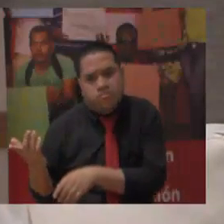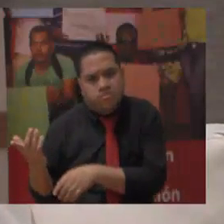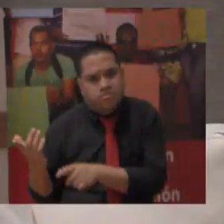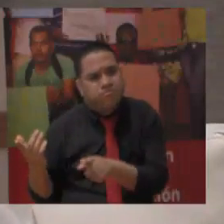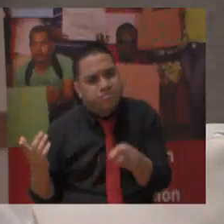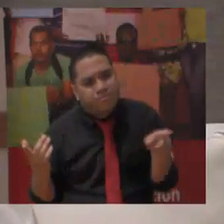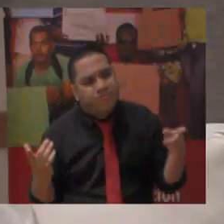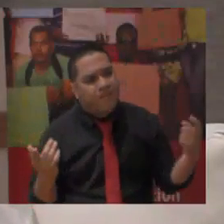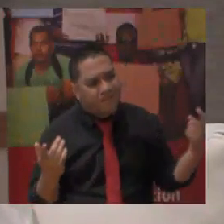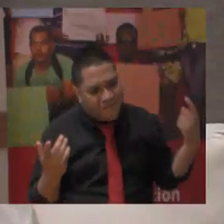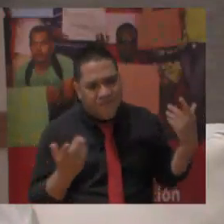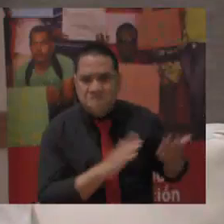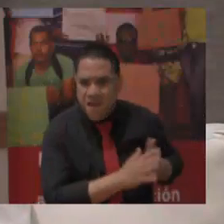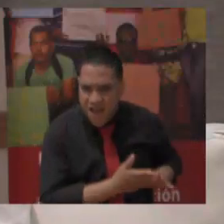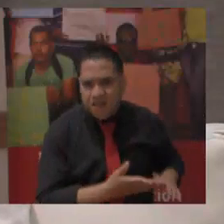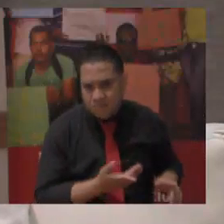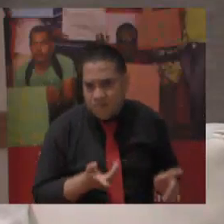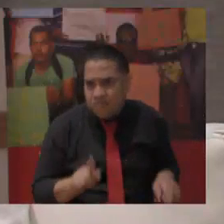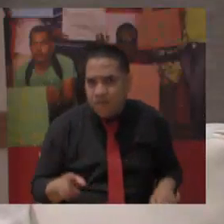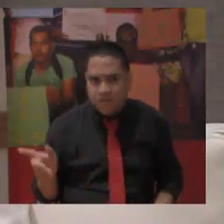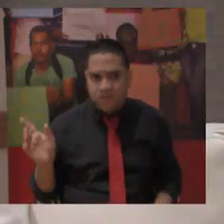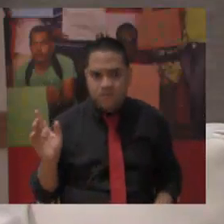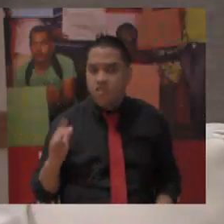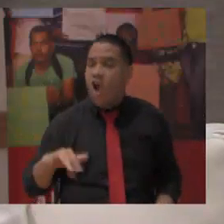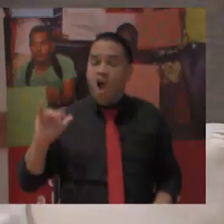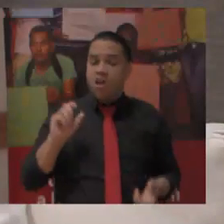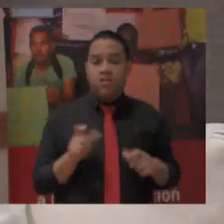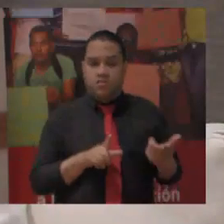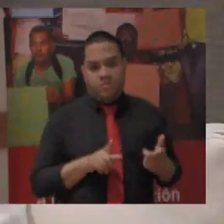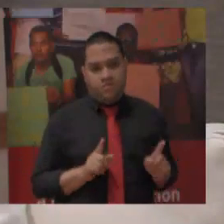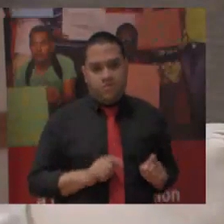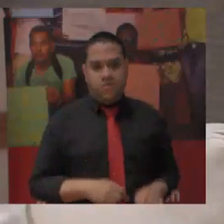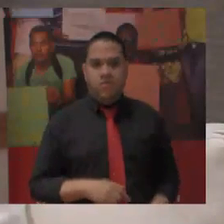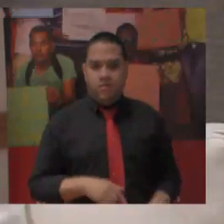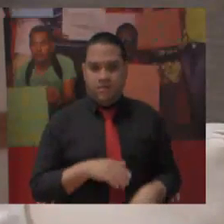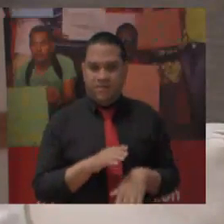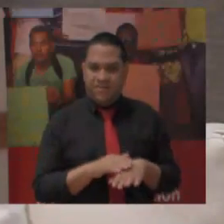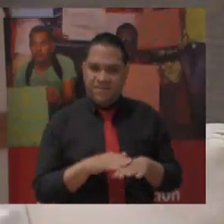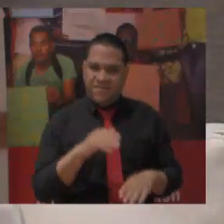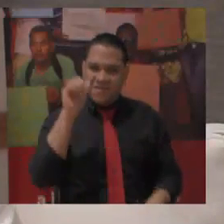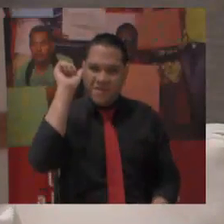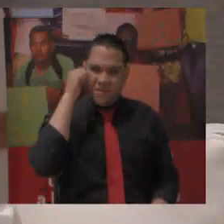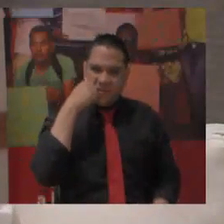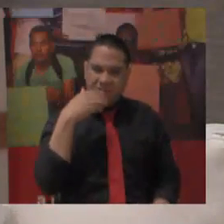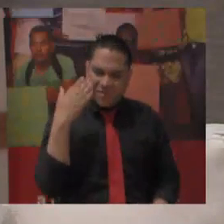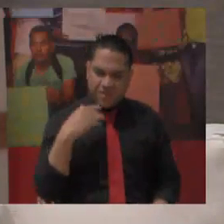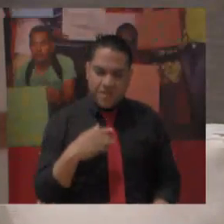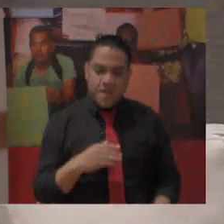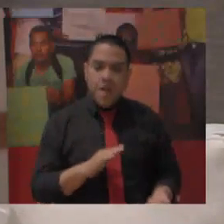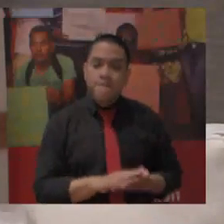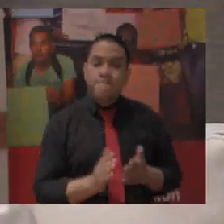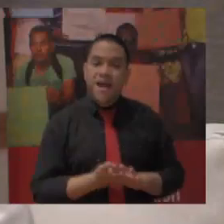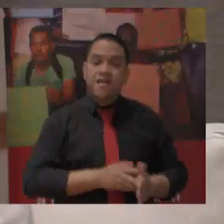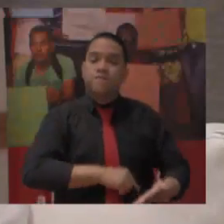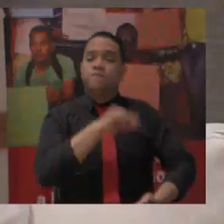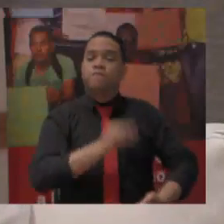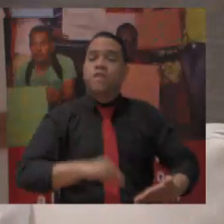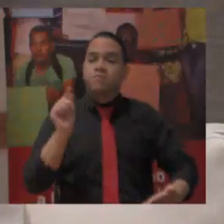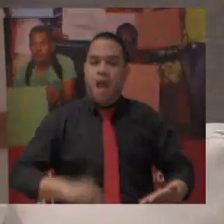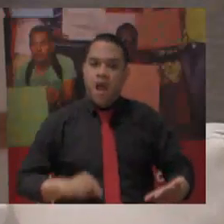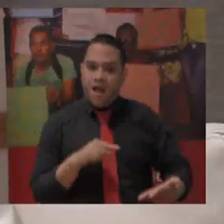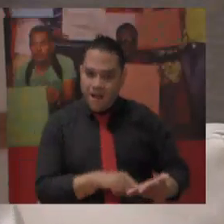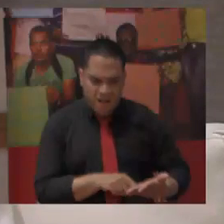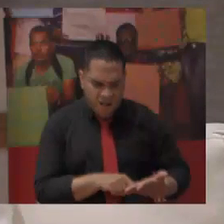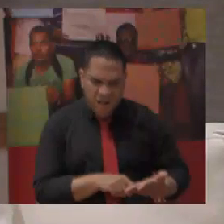los tantos actores armados. Creo que tal vez era David Bojanini el que decía que la paz no se firma, la paz se construye.